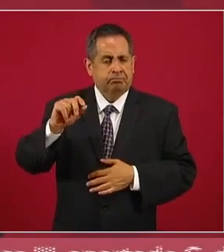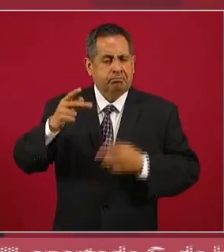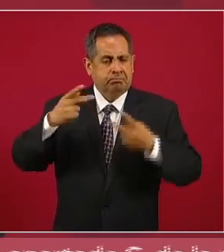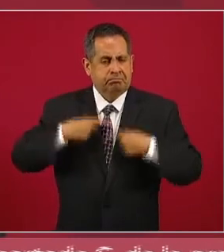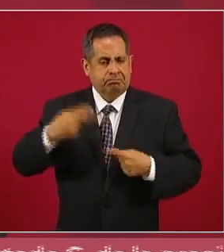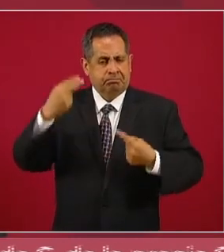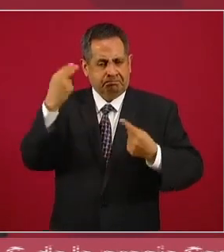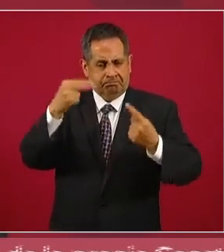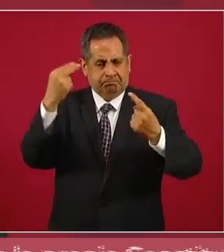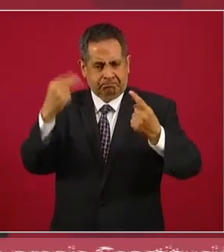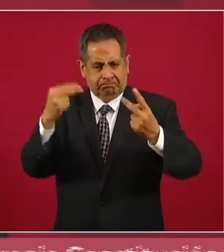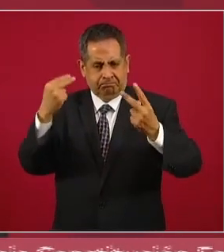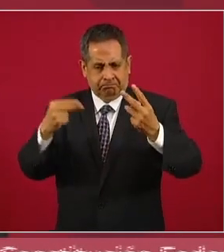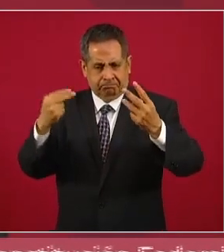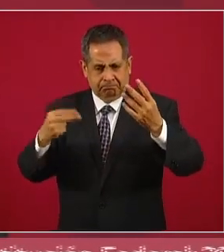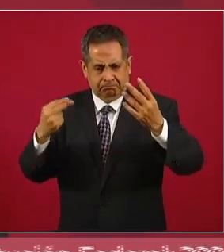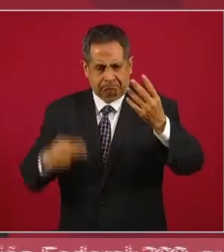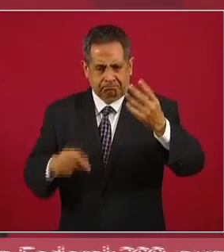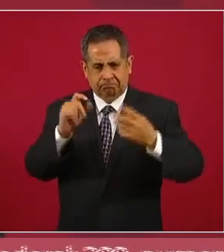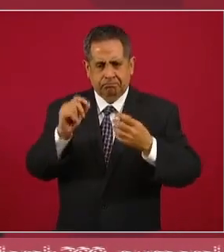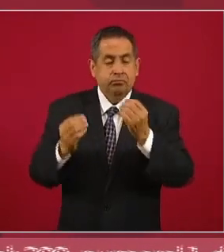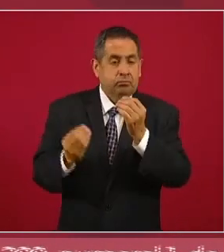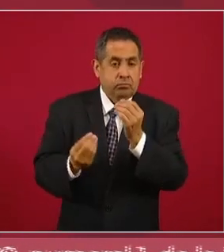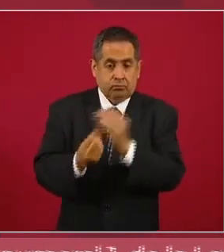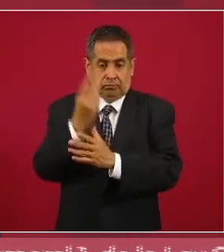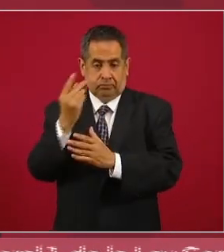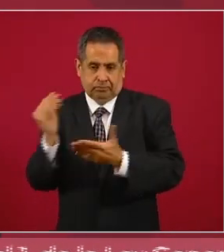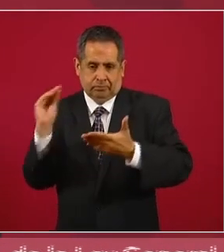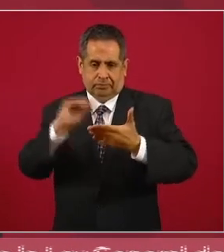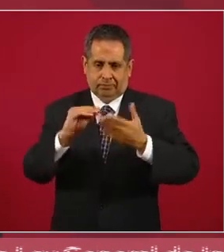20 vivas, nada más que hay unos nuevos.